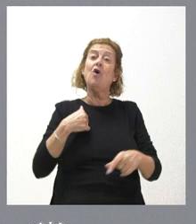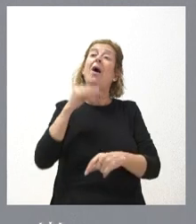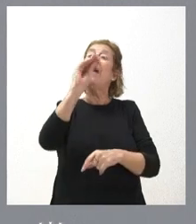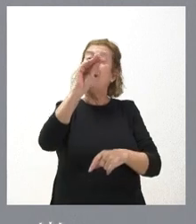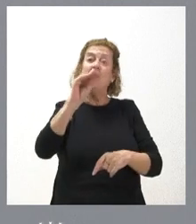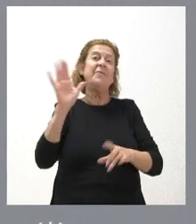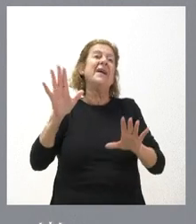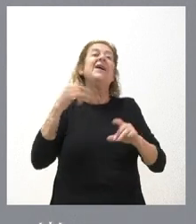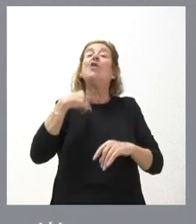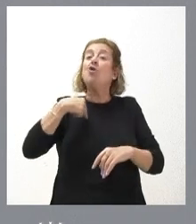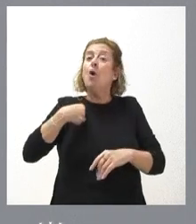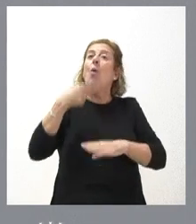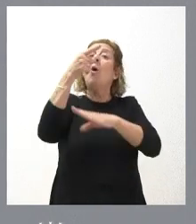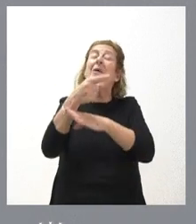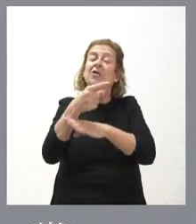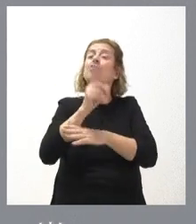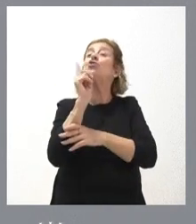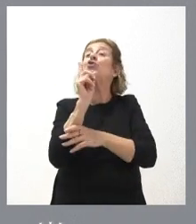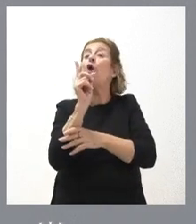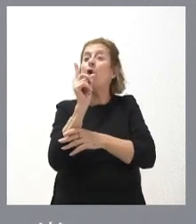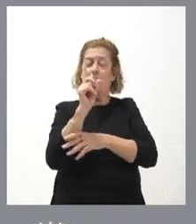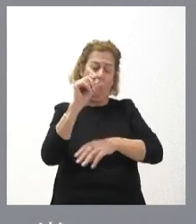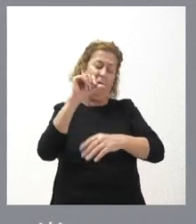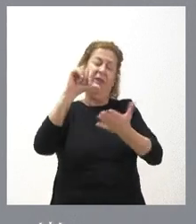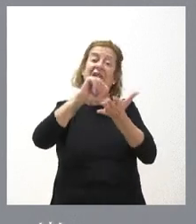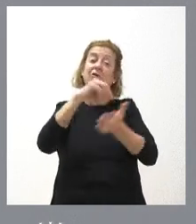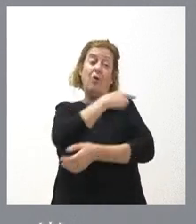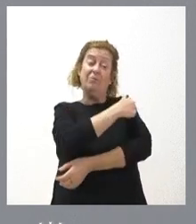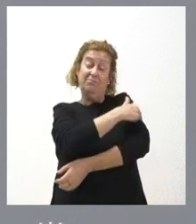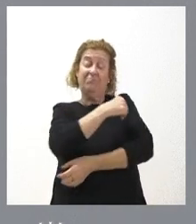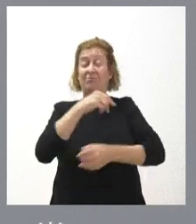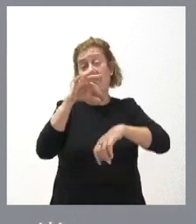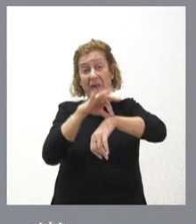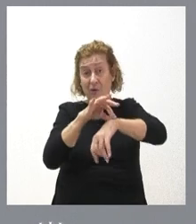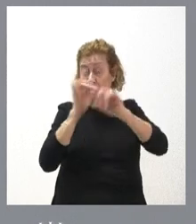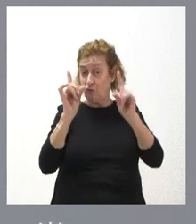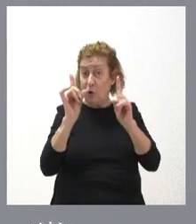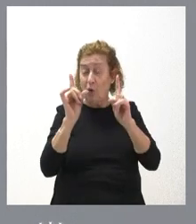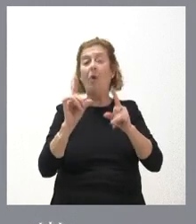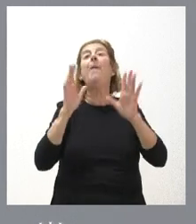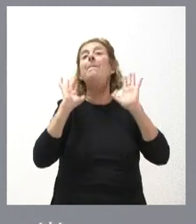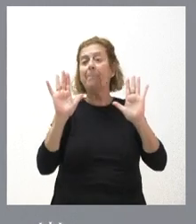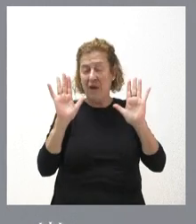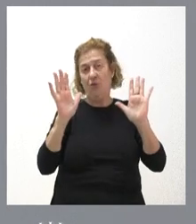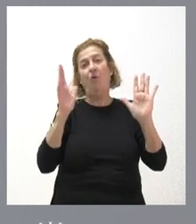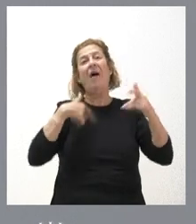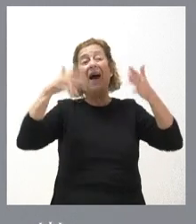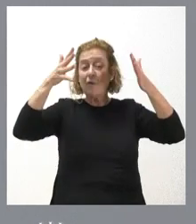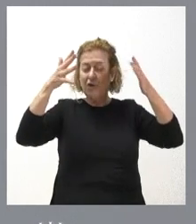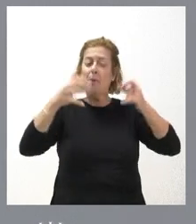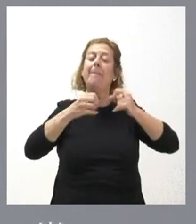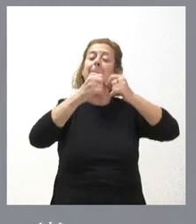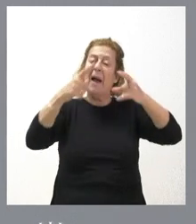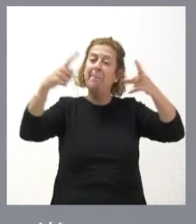aunque exclusivamente la obligatoriedad se deriva para los centros eh eh sanitarios se haga extensiva